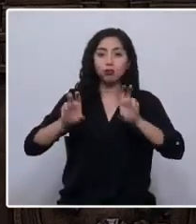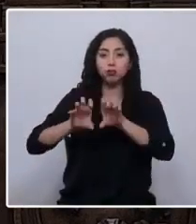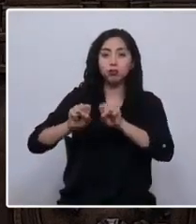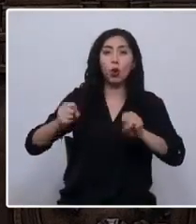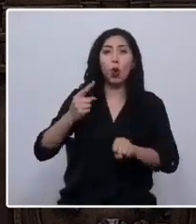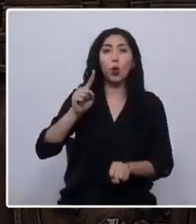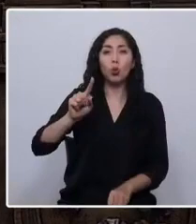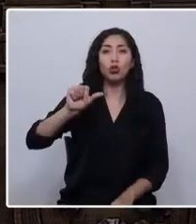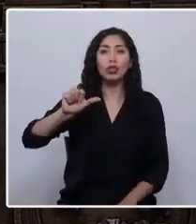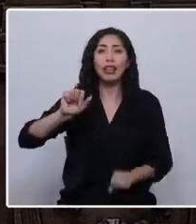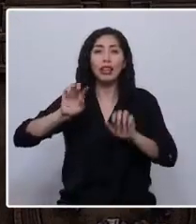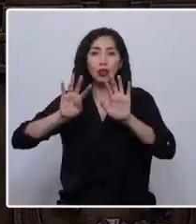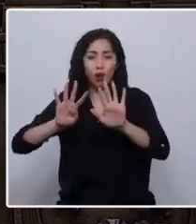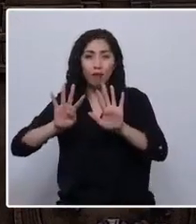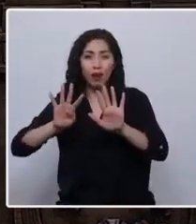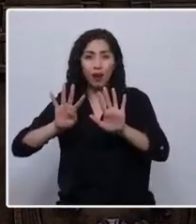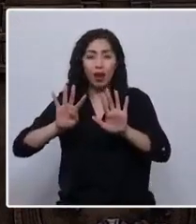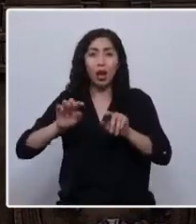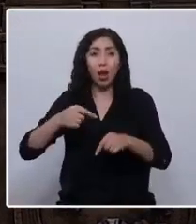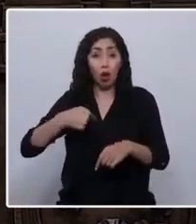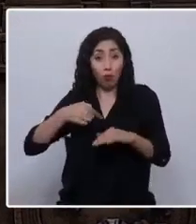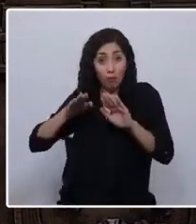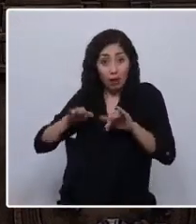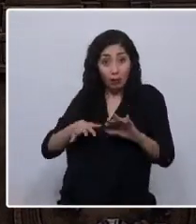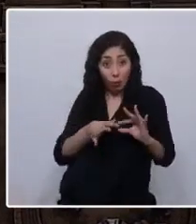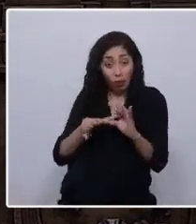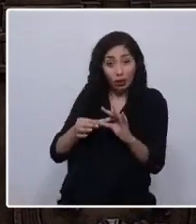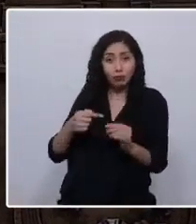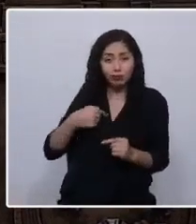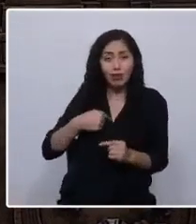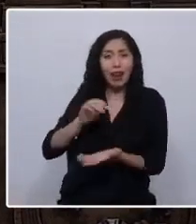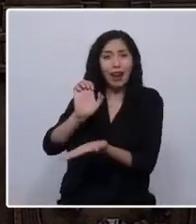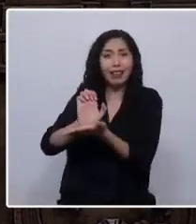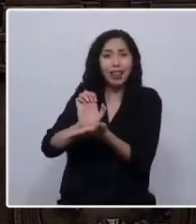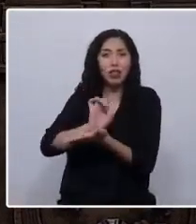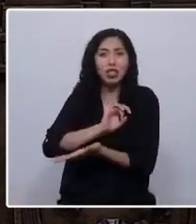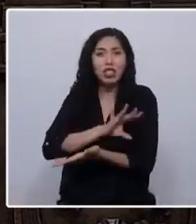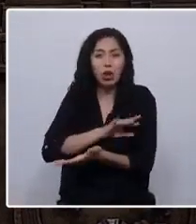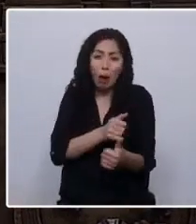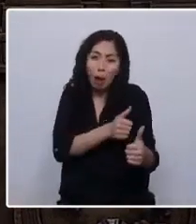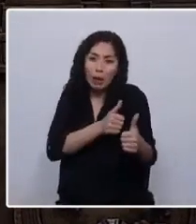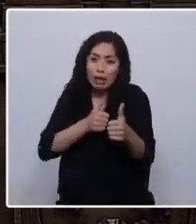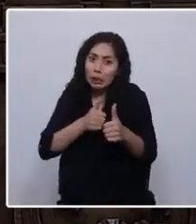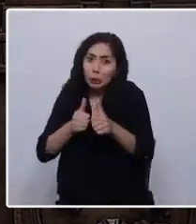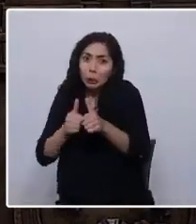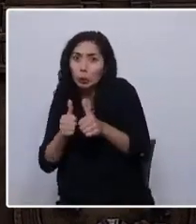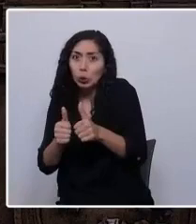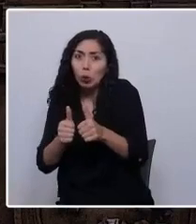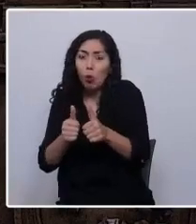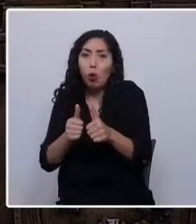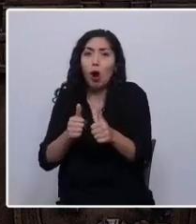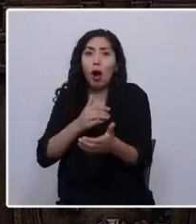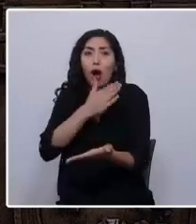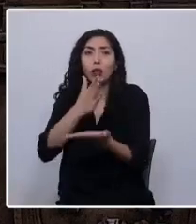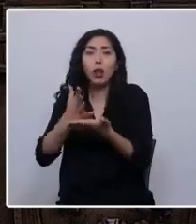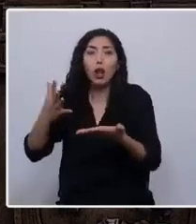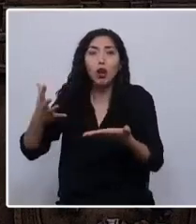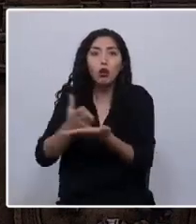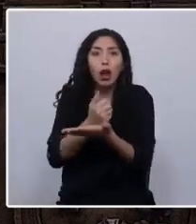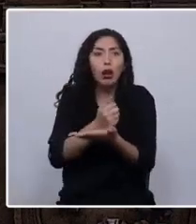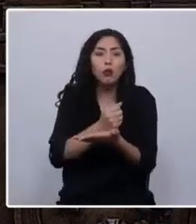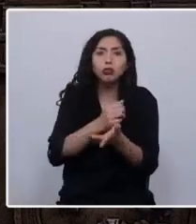OIT. Pero por la misma razón, el Estado chileno me ha perseguido hasta lograr un montaje en mi propio